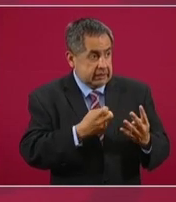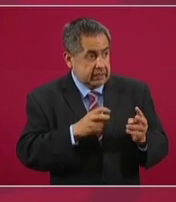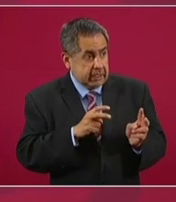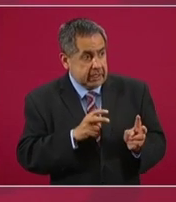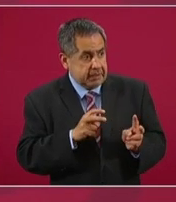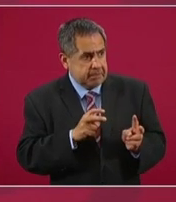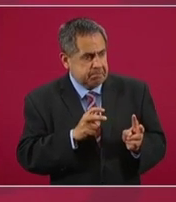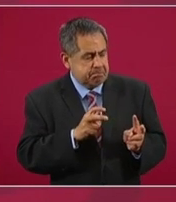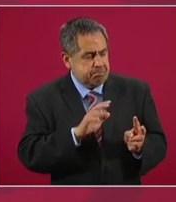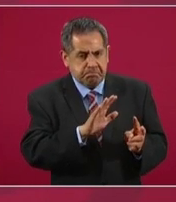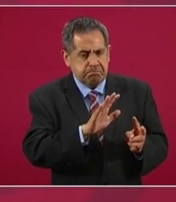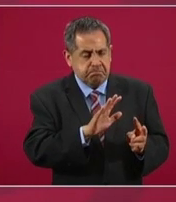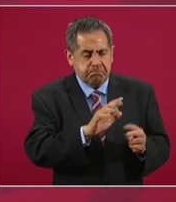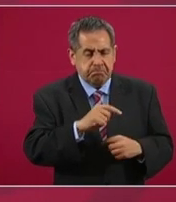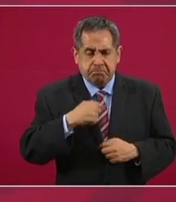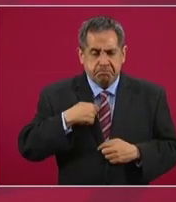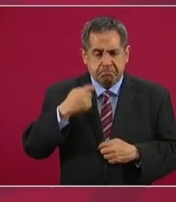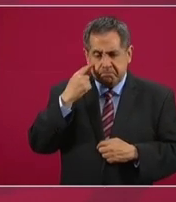es decir